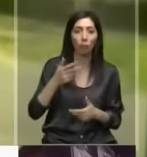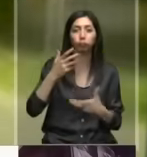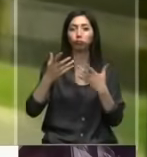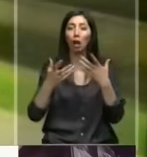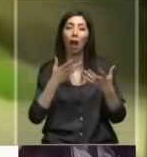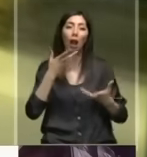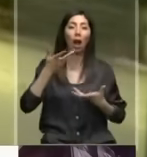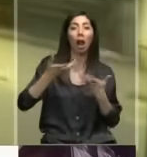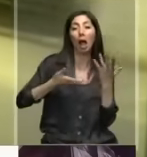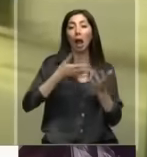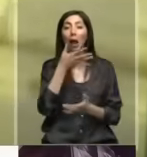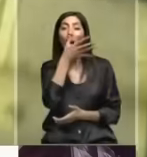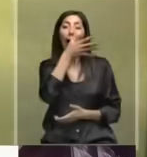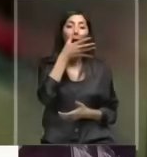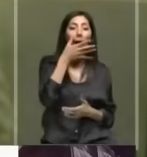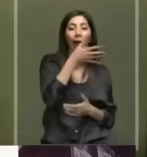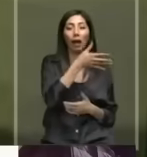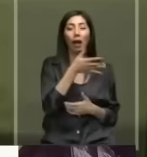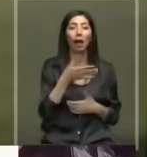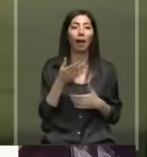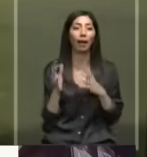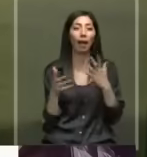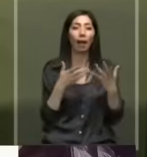¿Por qué voy a esta weá?